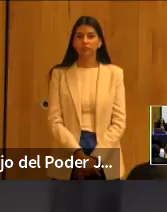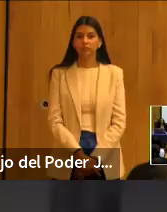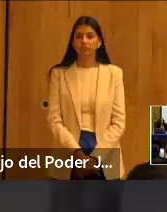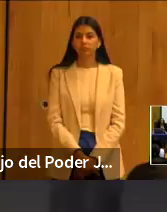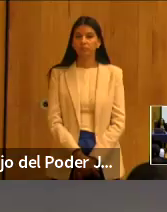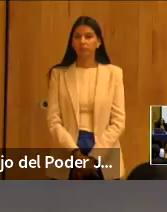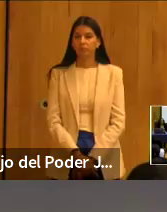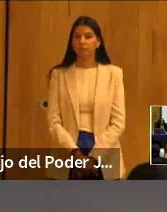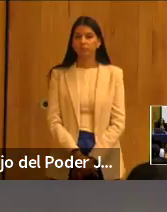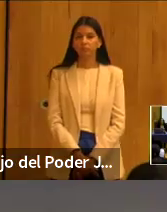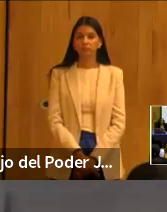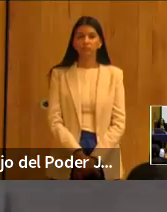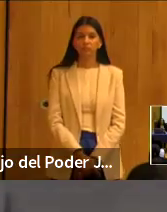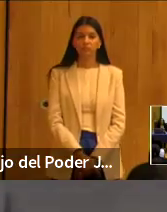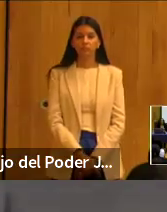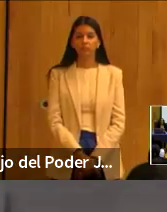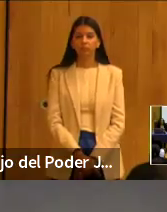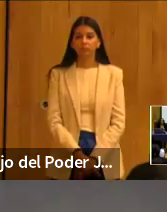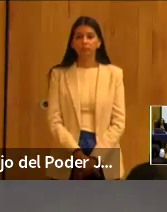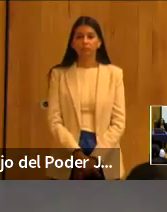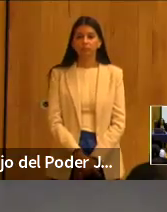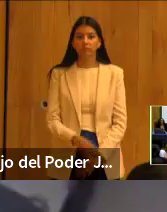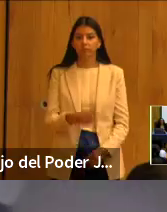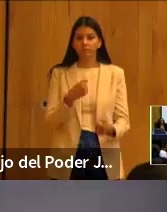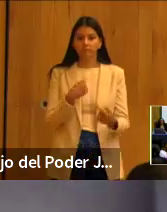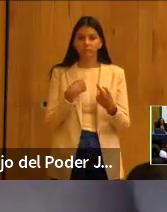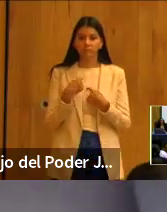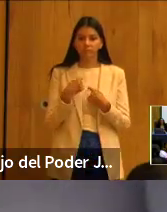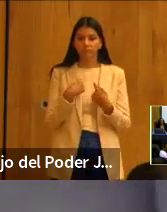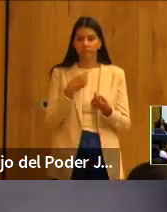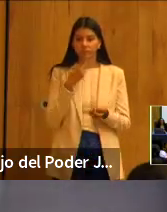Yo. Yo. Yo. Yo. Yo.